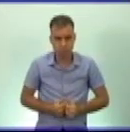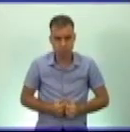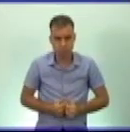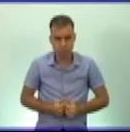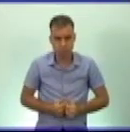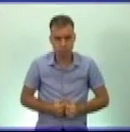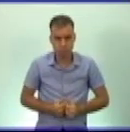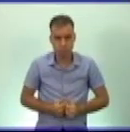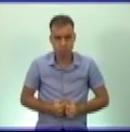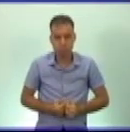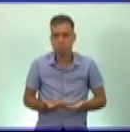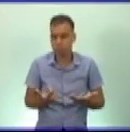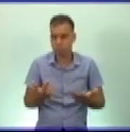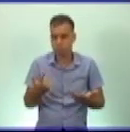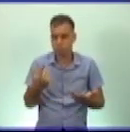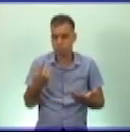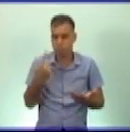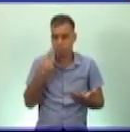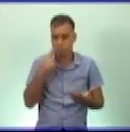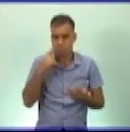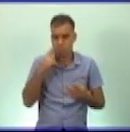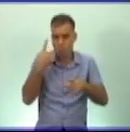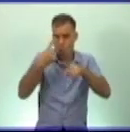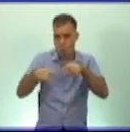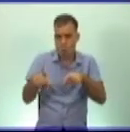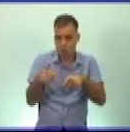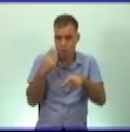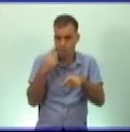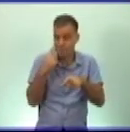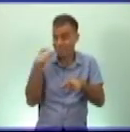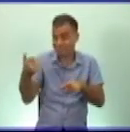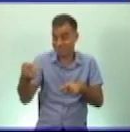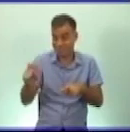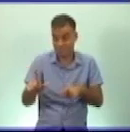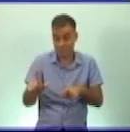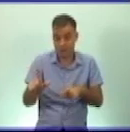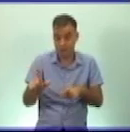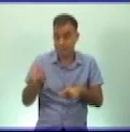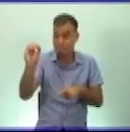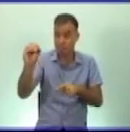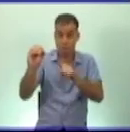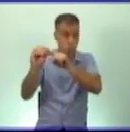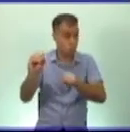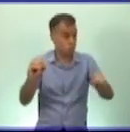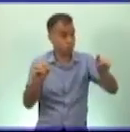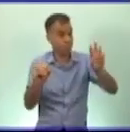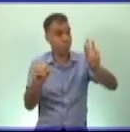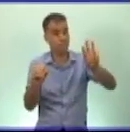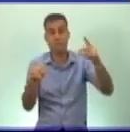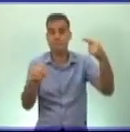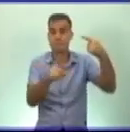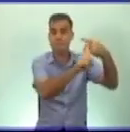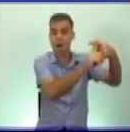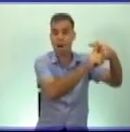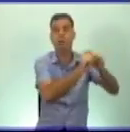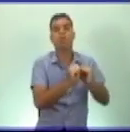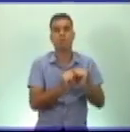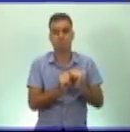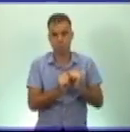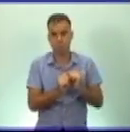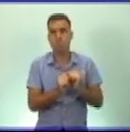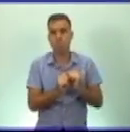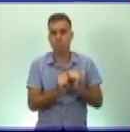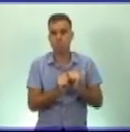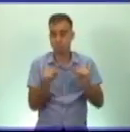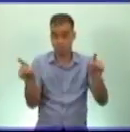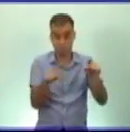vamos a señalar al agente oxidante y al agente reductor. El aluminio varió de 0 a 3 más, ya sabemos que aumentó. A ese aumento